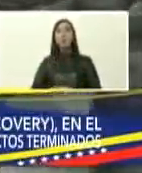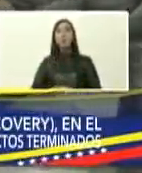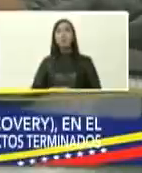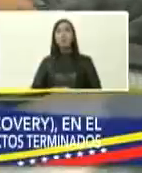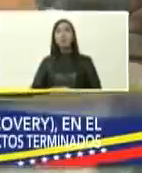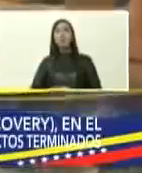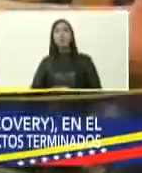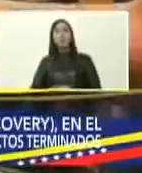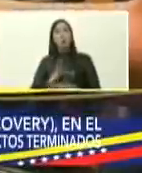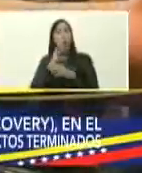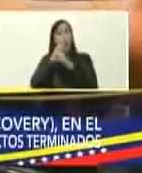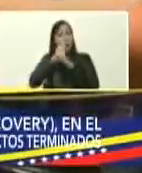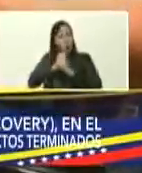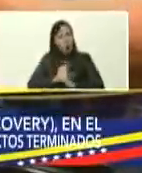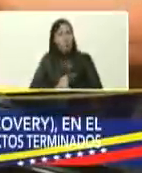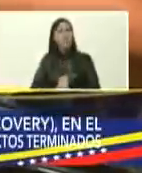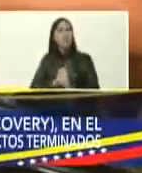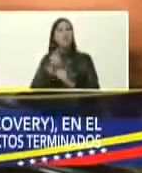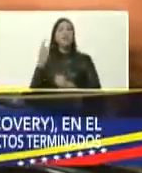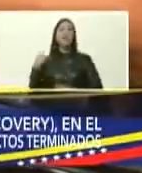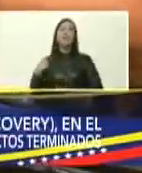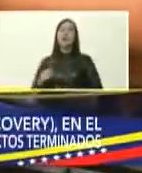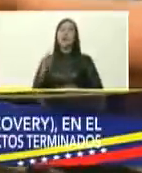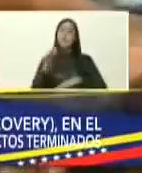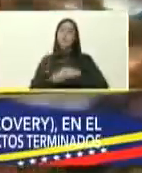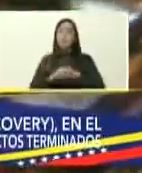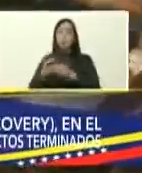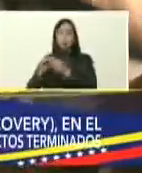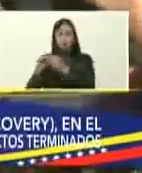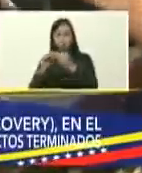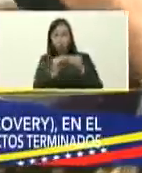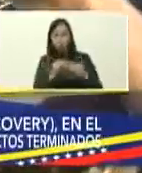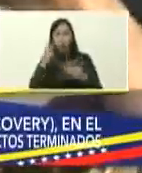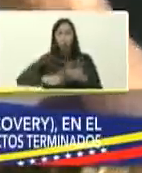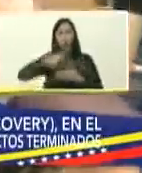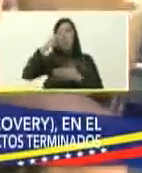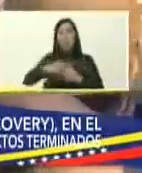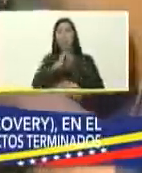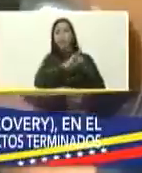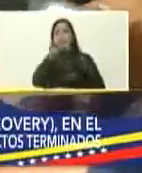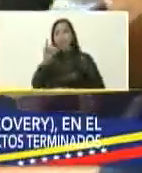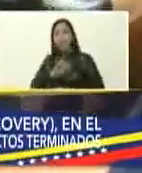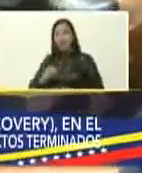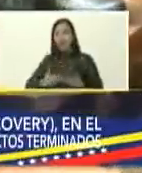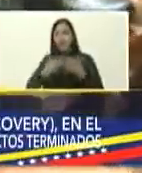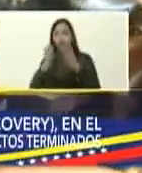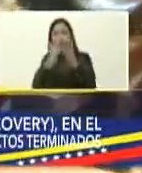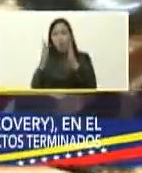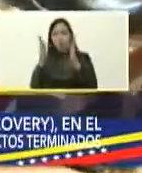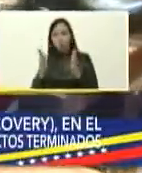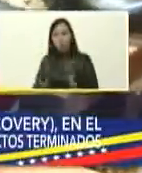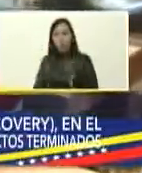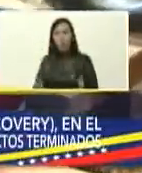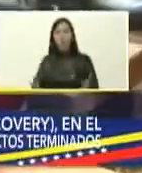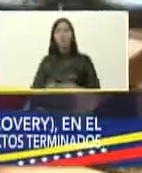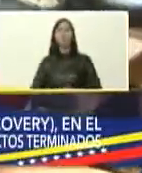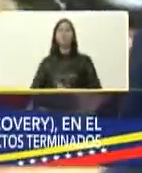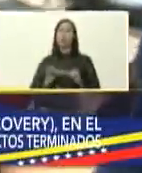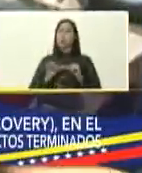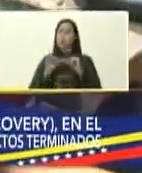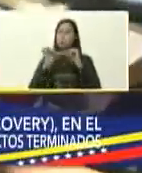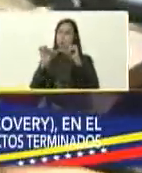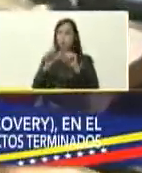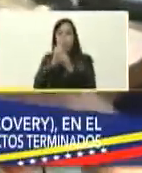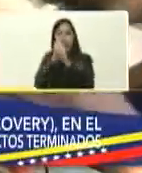con la confianza para hacer el calzado del Plan Z, el calzado escolar, y esperamos seguirlo. También tenemos nuestra línea